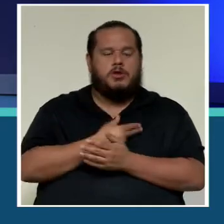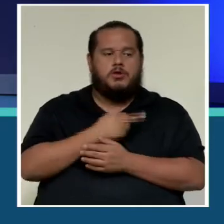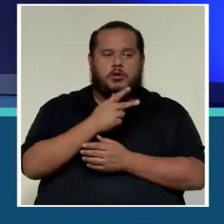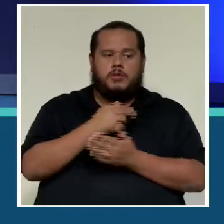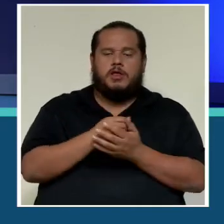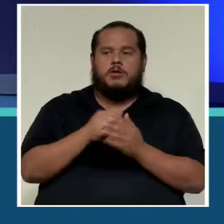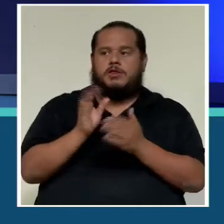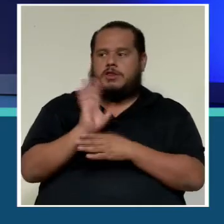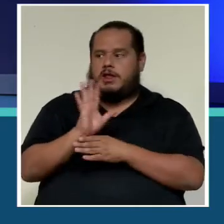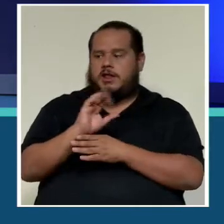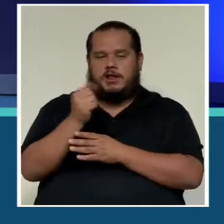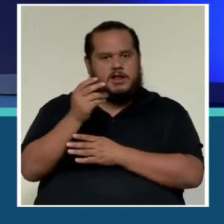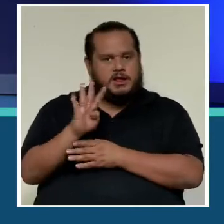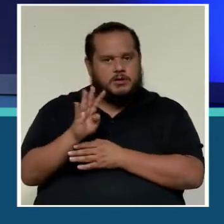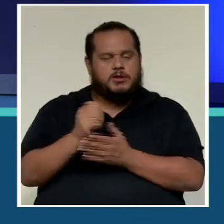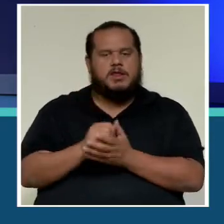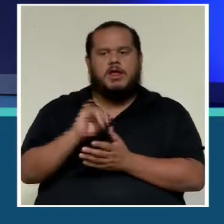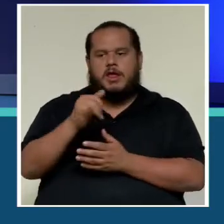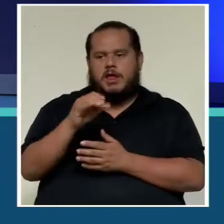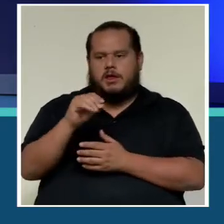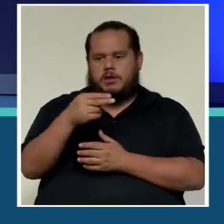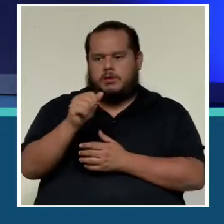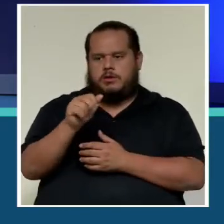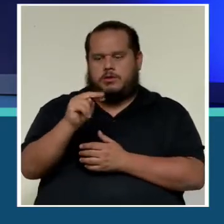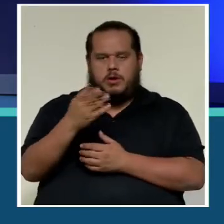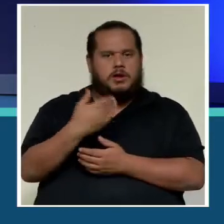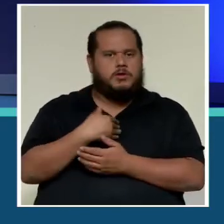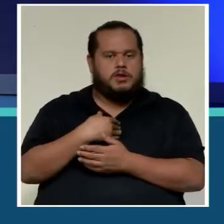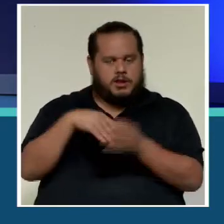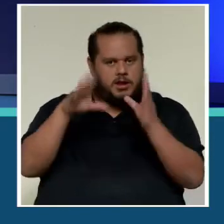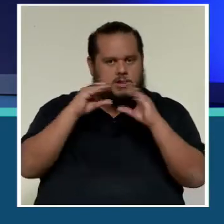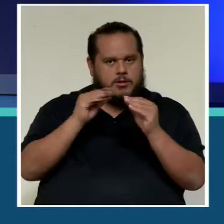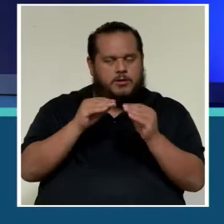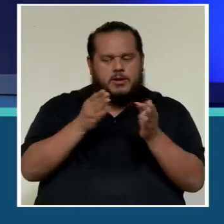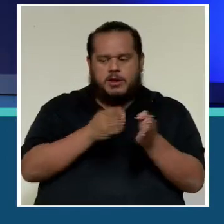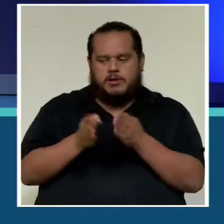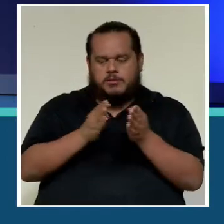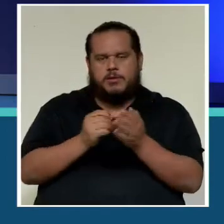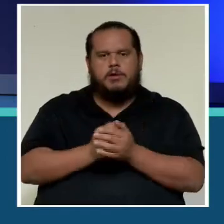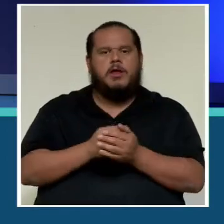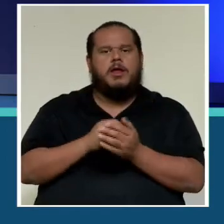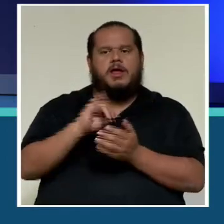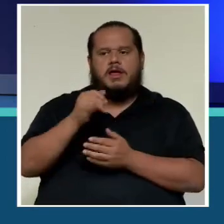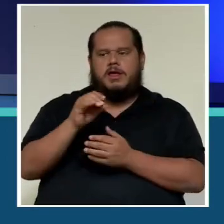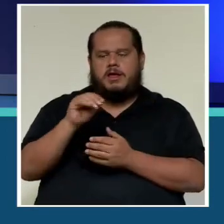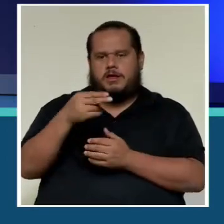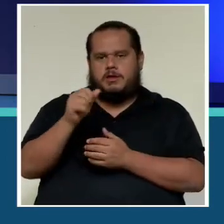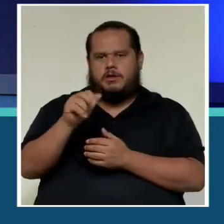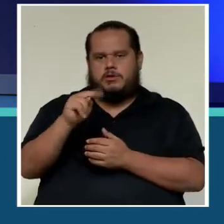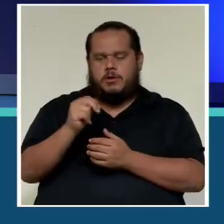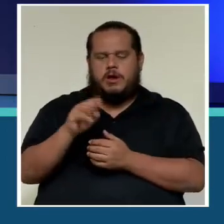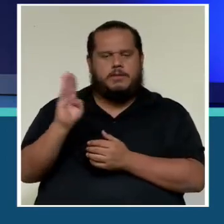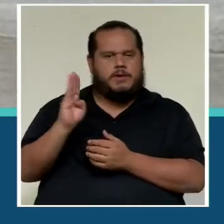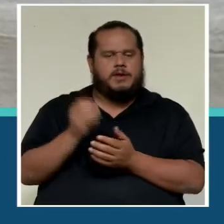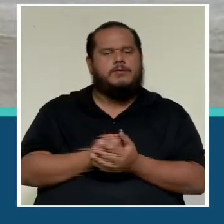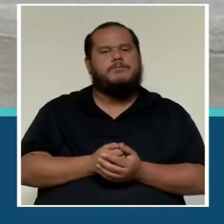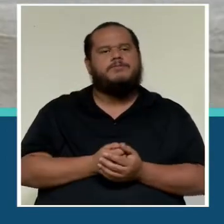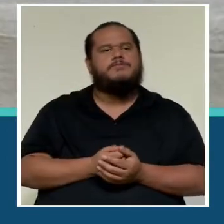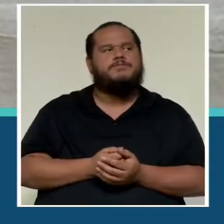14, Johan, nos tiene la información que nos preparó nuestro compañero Johan García.